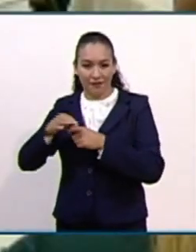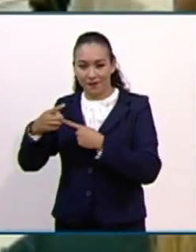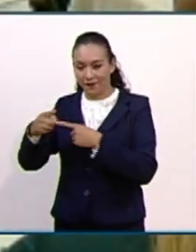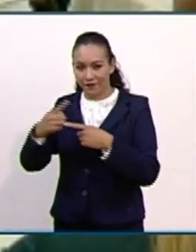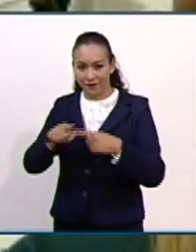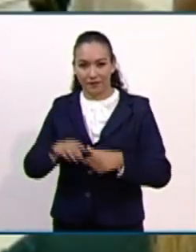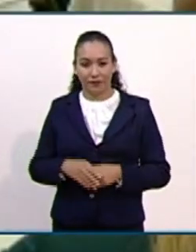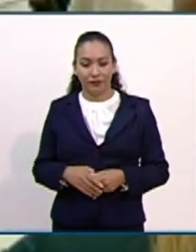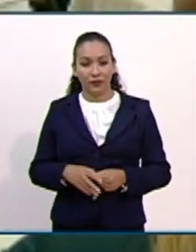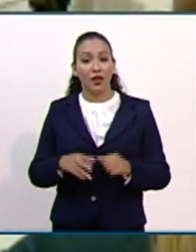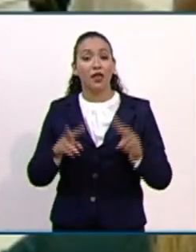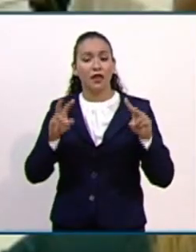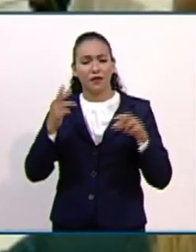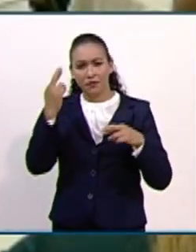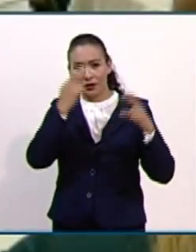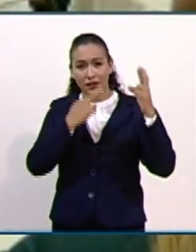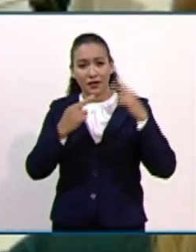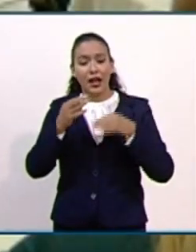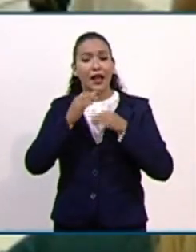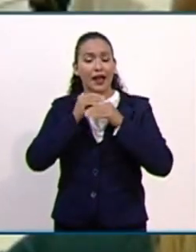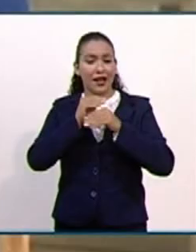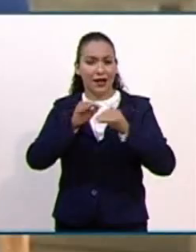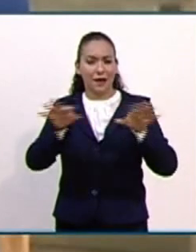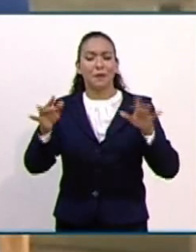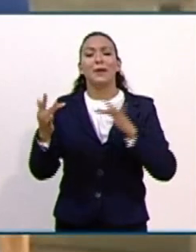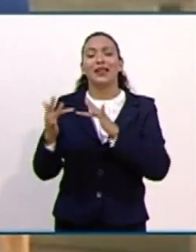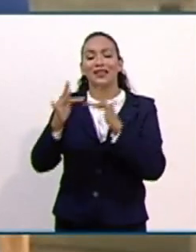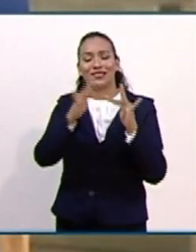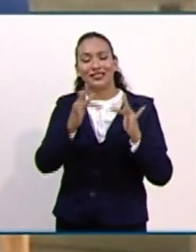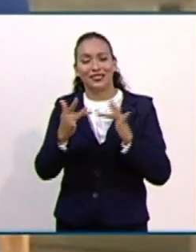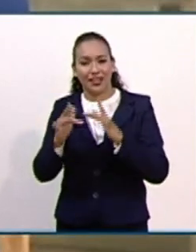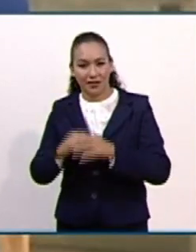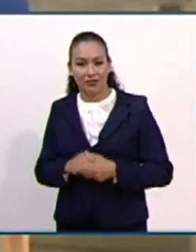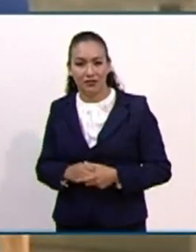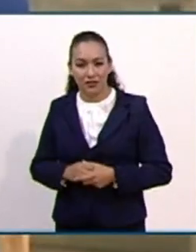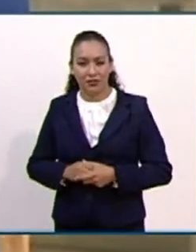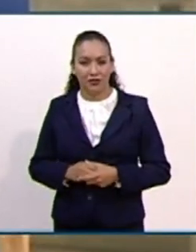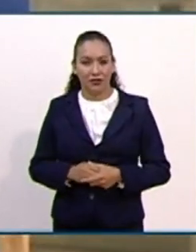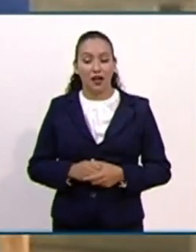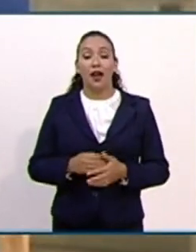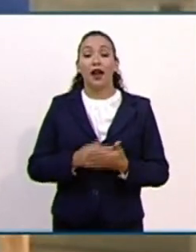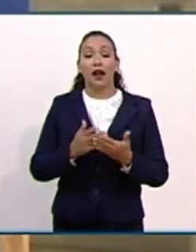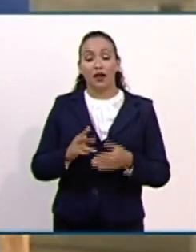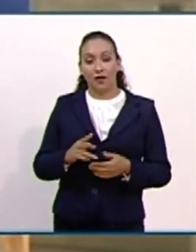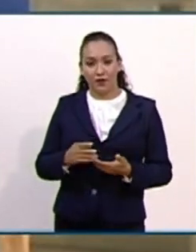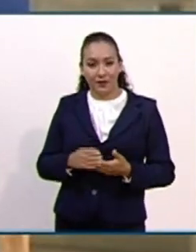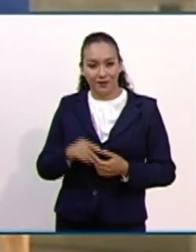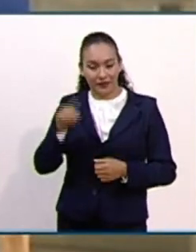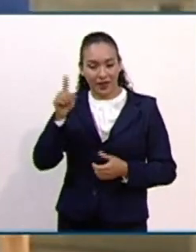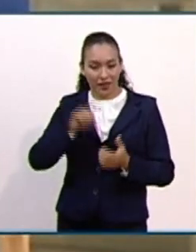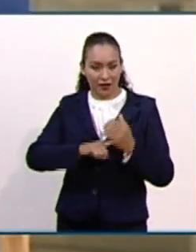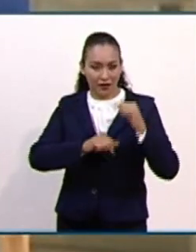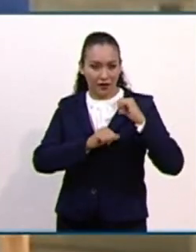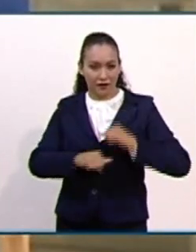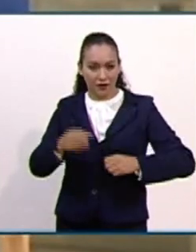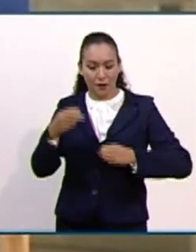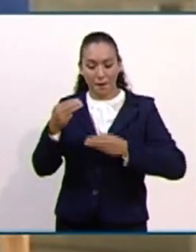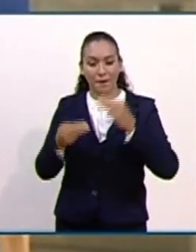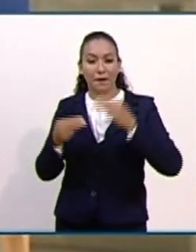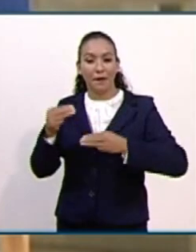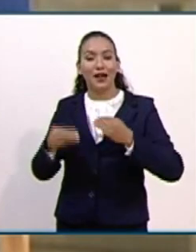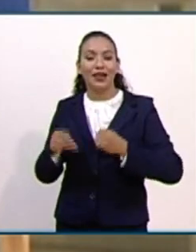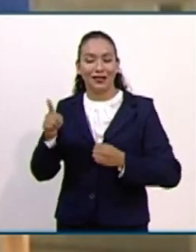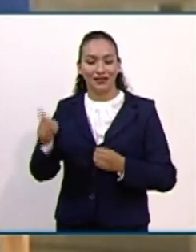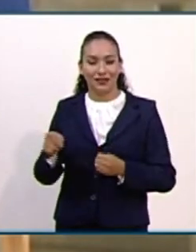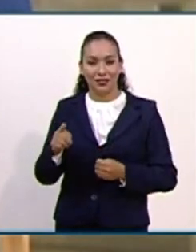locales abordaron el tema de campañas y redes sociales. Además, en entrevista para el canal del Poder Judicial de la Federación, el magistrado de la